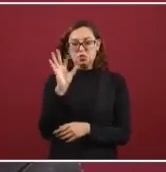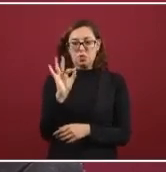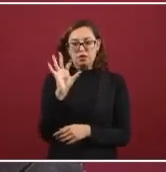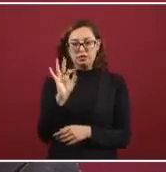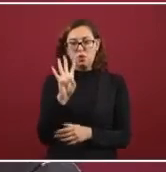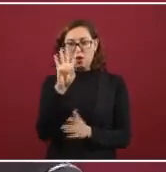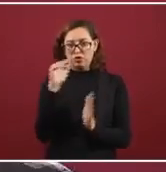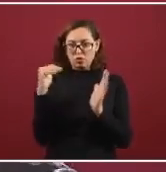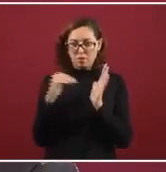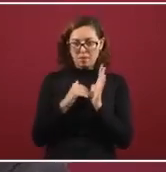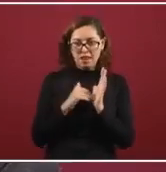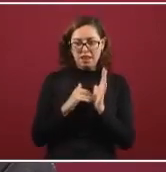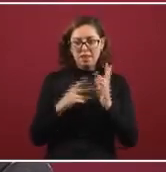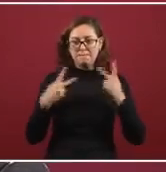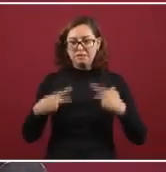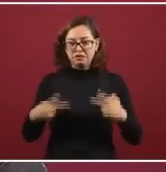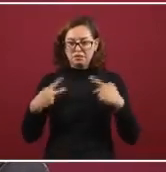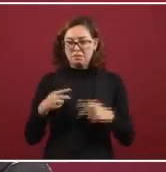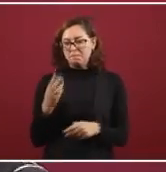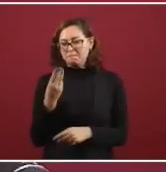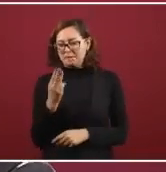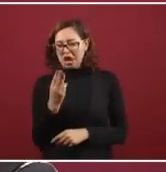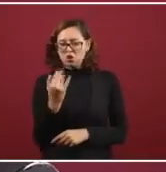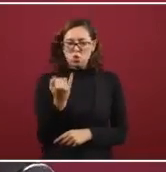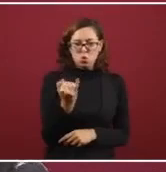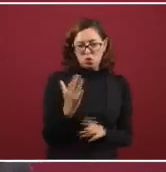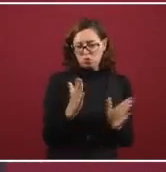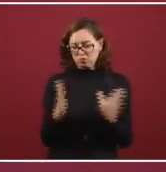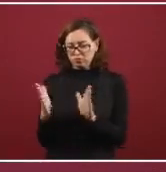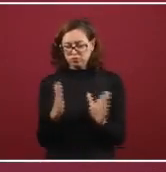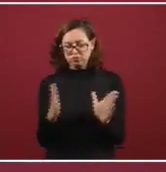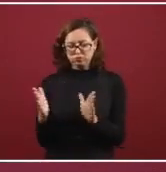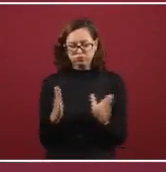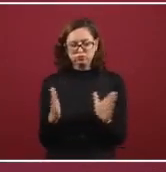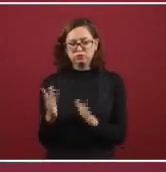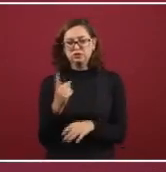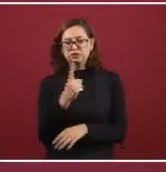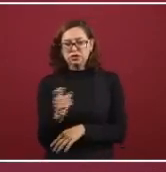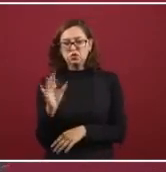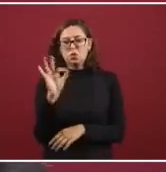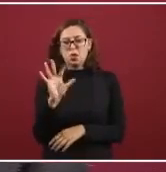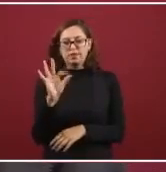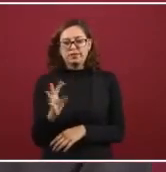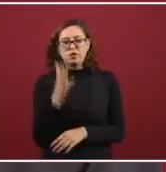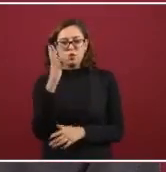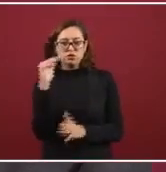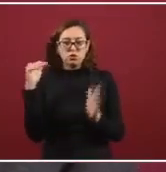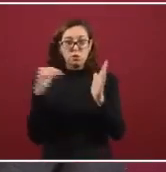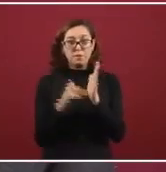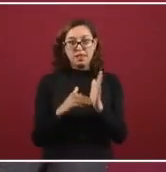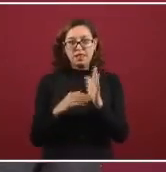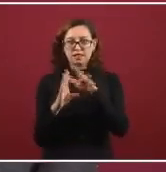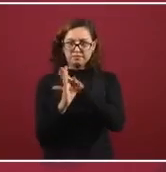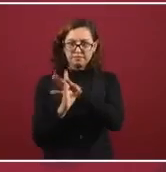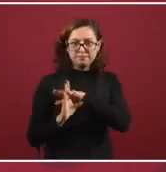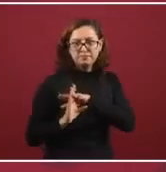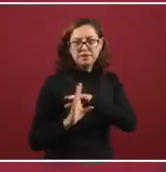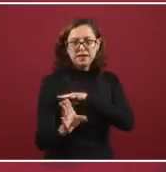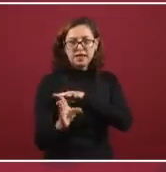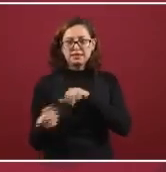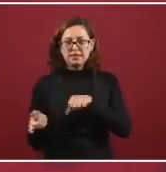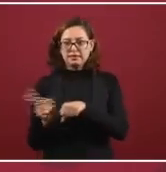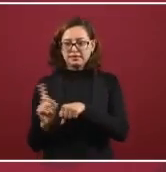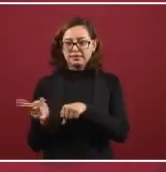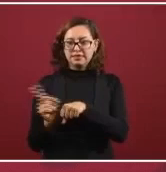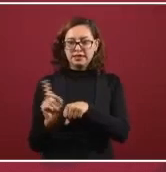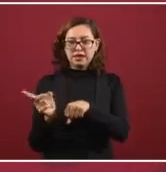Junio. En mayo, fines de mayo, principios de junio, 144,000 era lo que se reportaba. Pero en ese tiempo todavía no